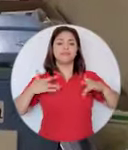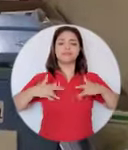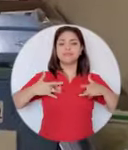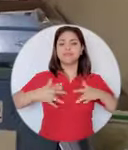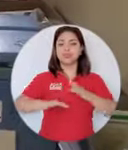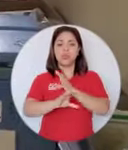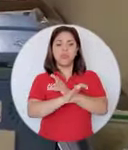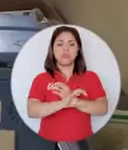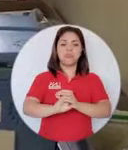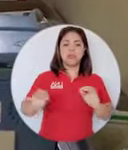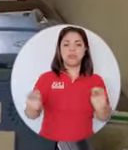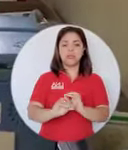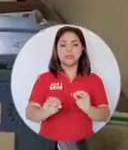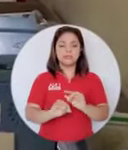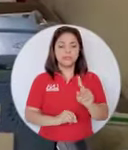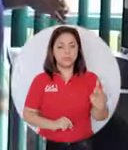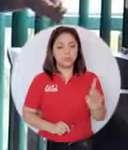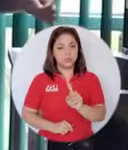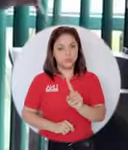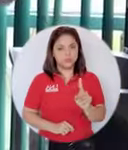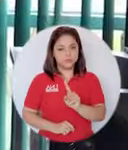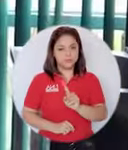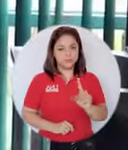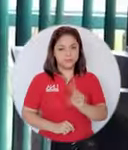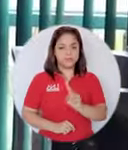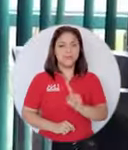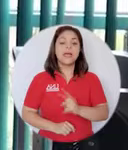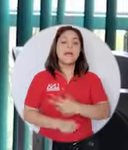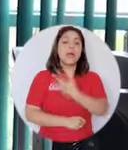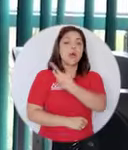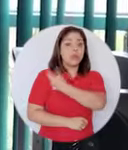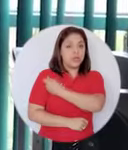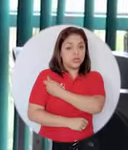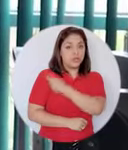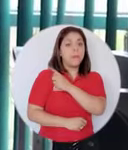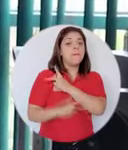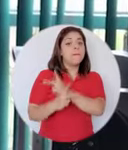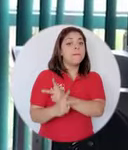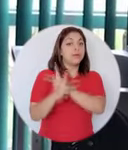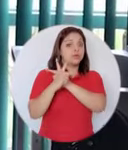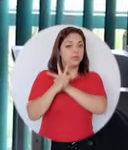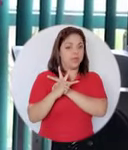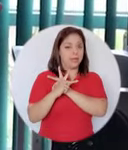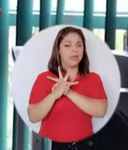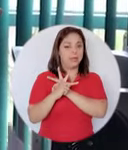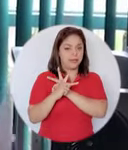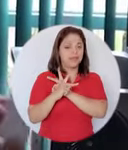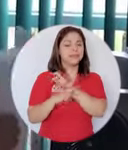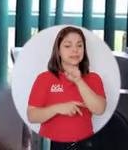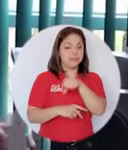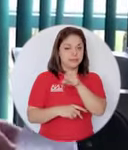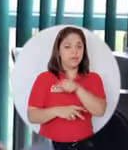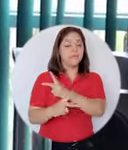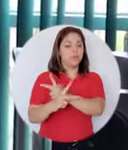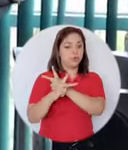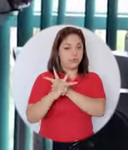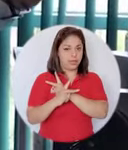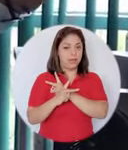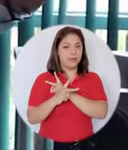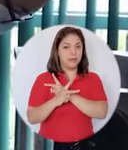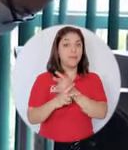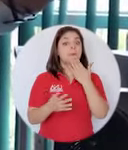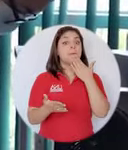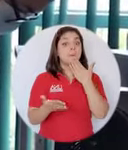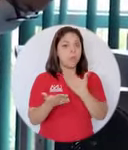yo tener una vida sin cuidados. Realmente la vacunación, número uno, es una protección adicional, la más